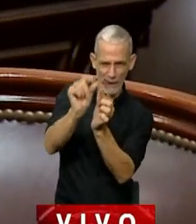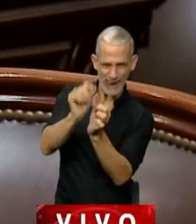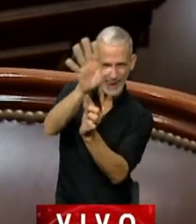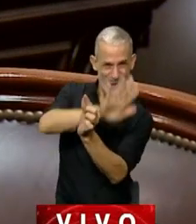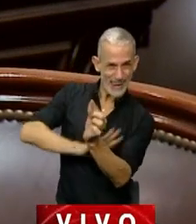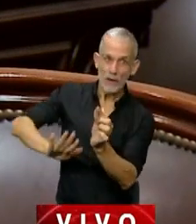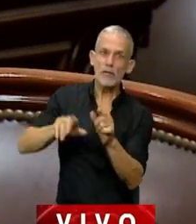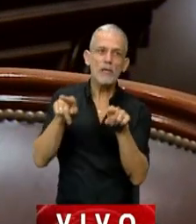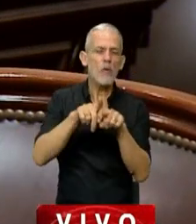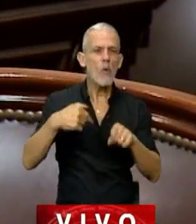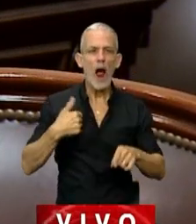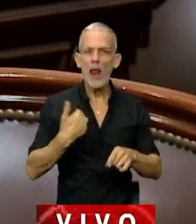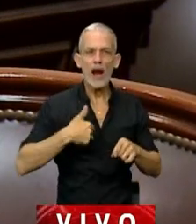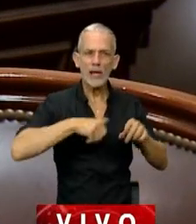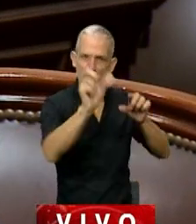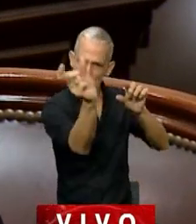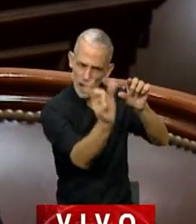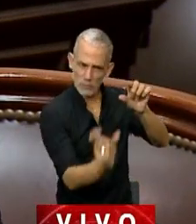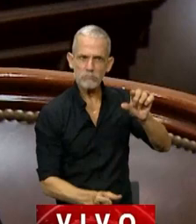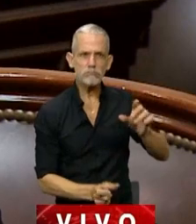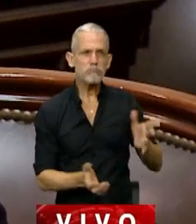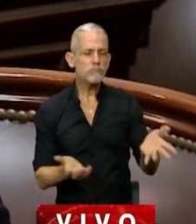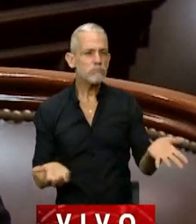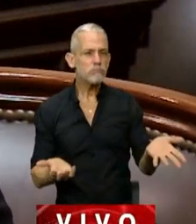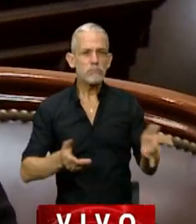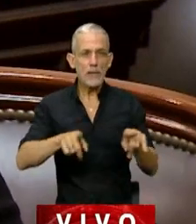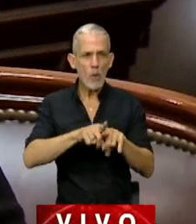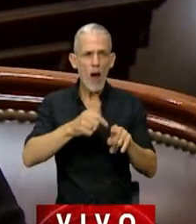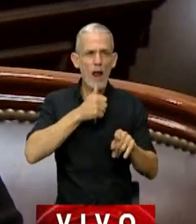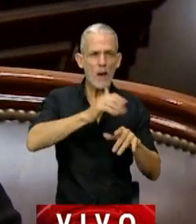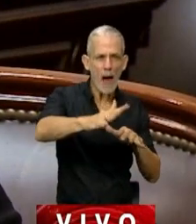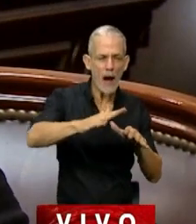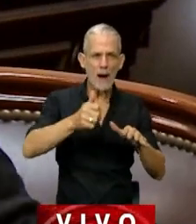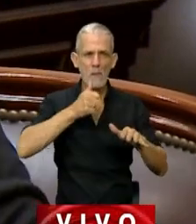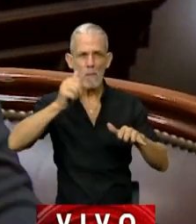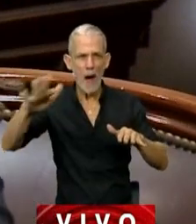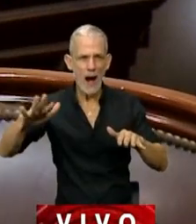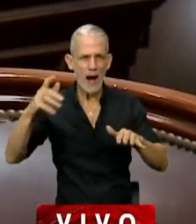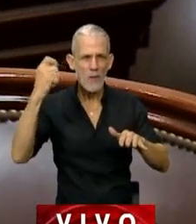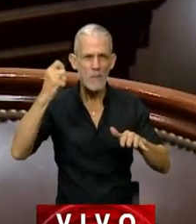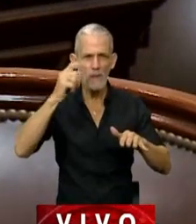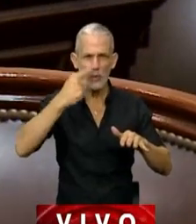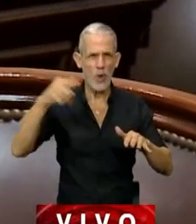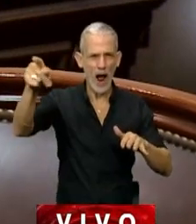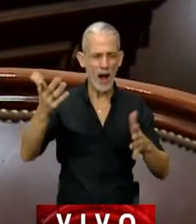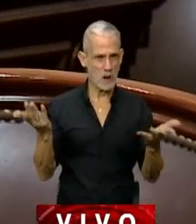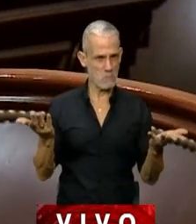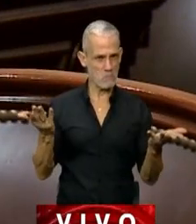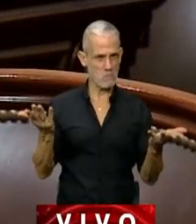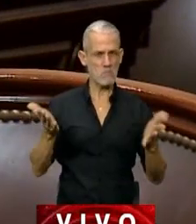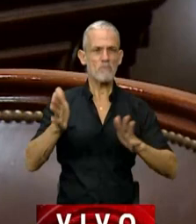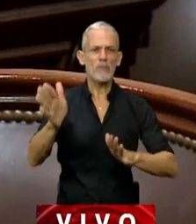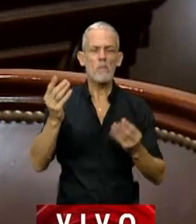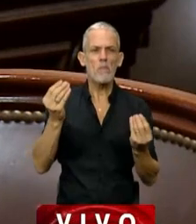estas mismas circunstancias están las áreas marinas de Portugal. Así que tampoco